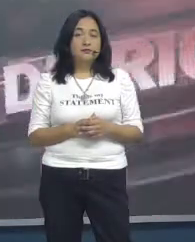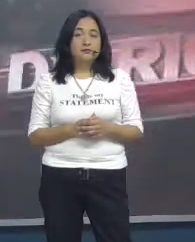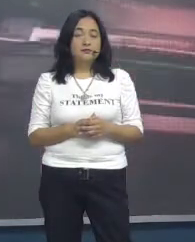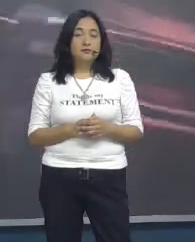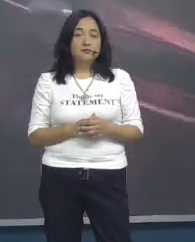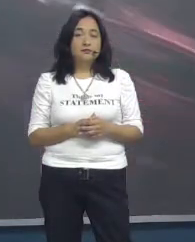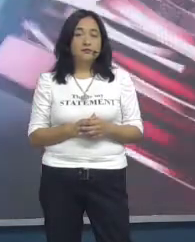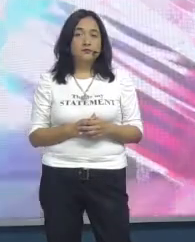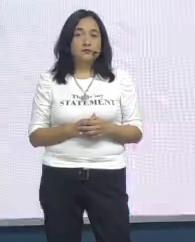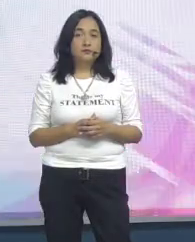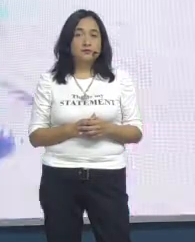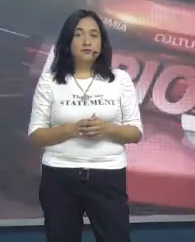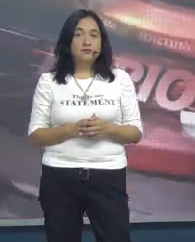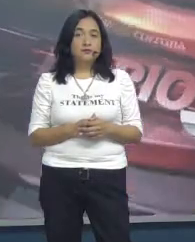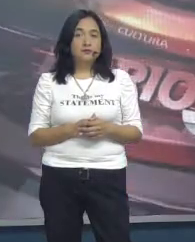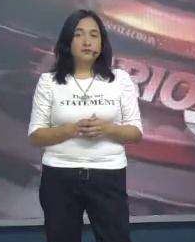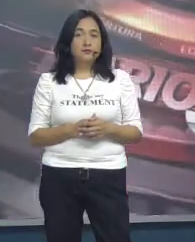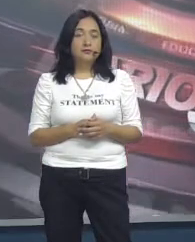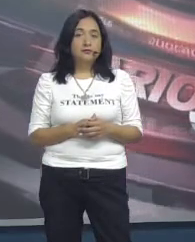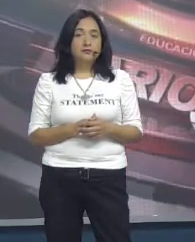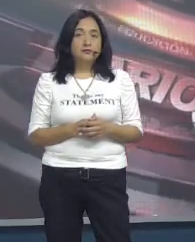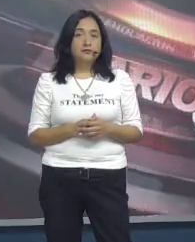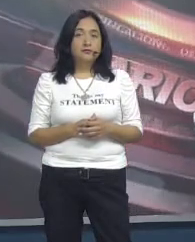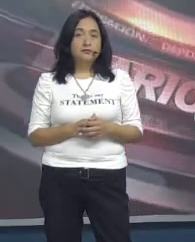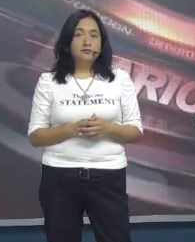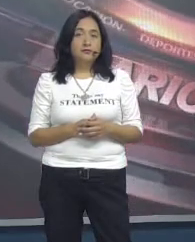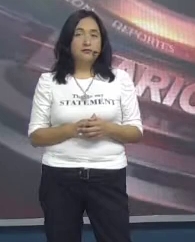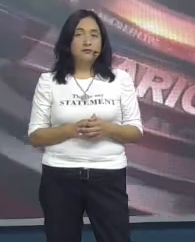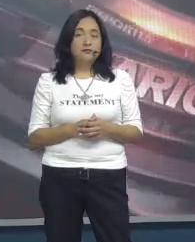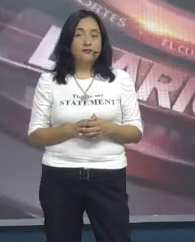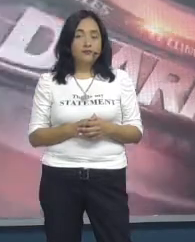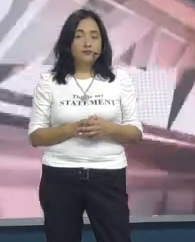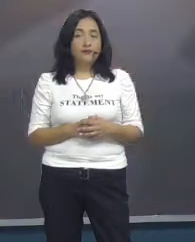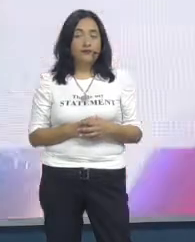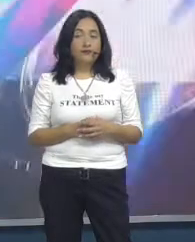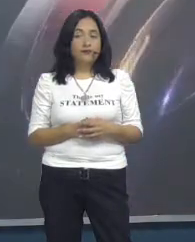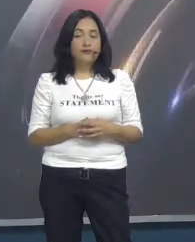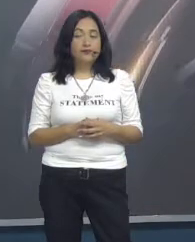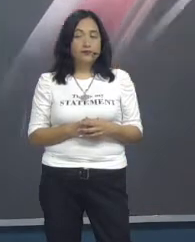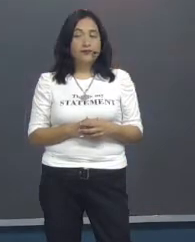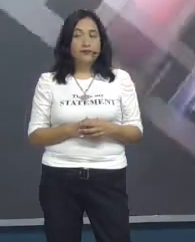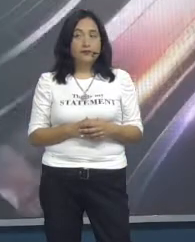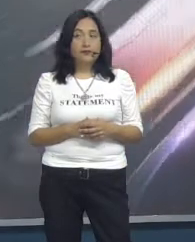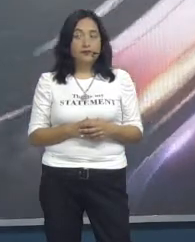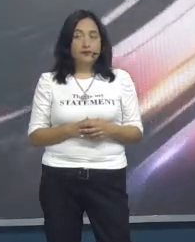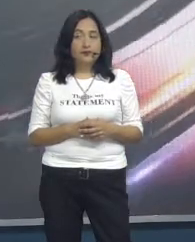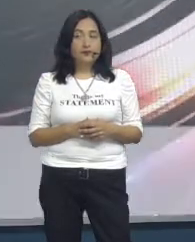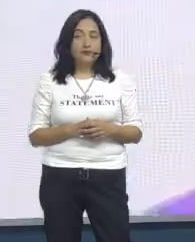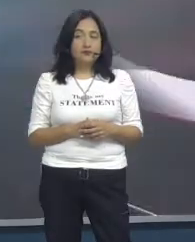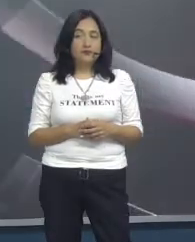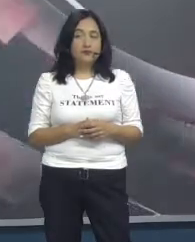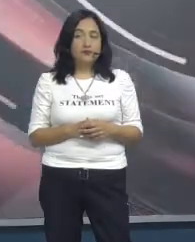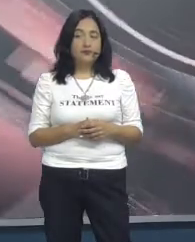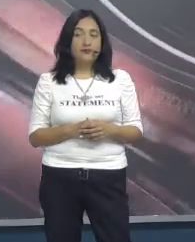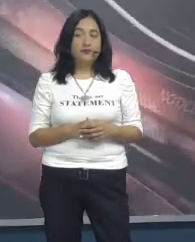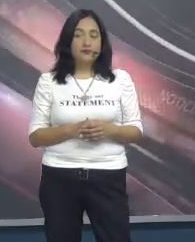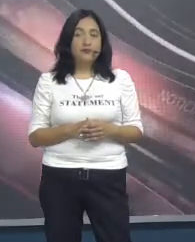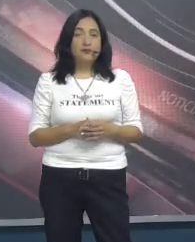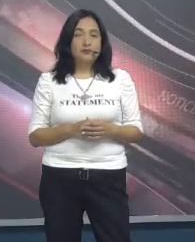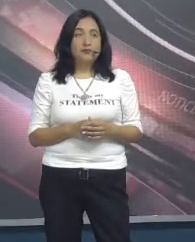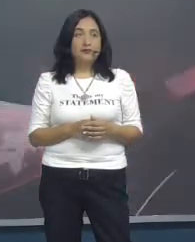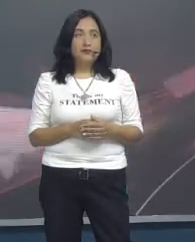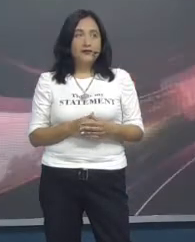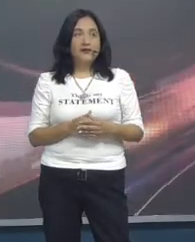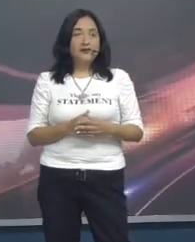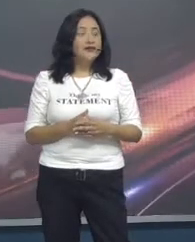un registro de la gente que está ingresando y que viene al centro cívico por cualquier contagio o situación que